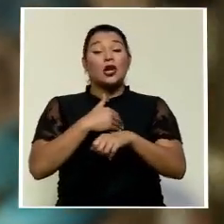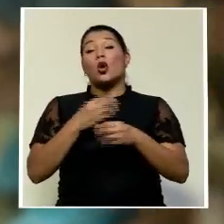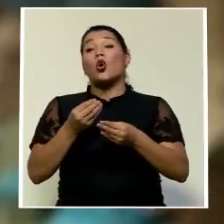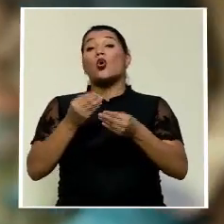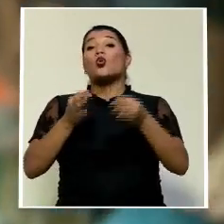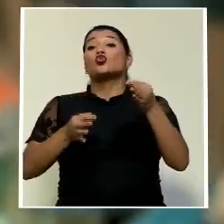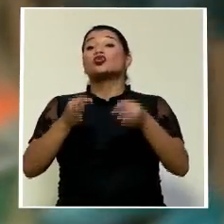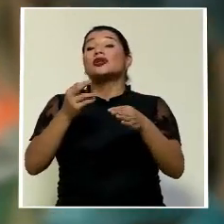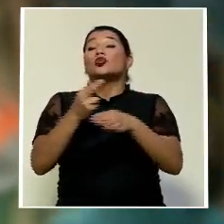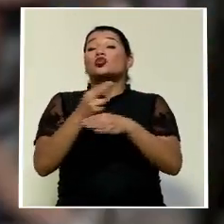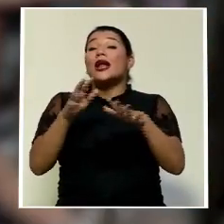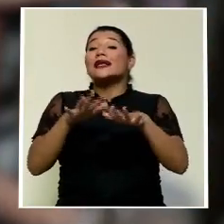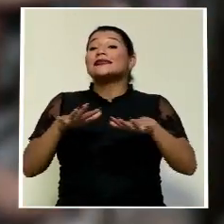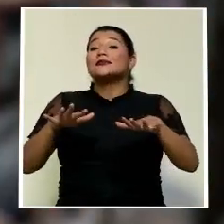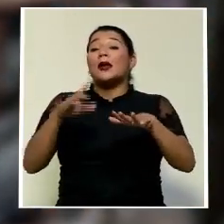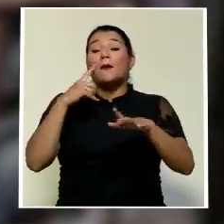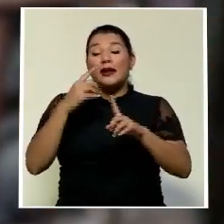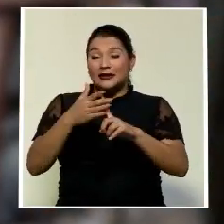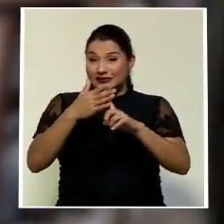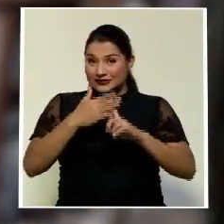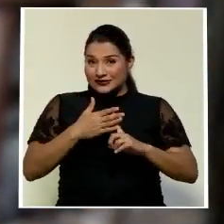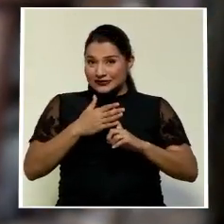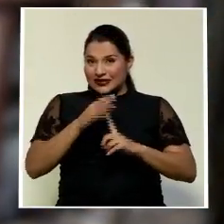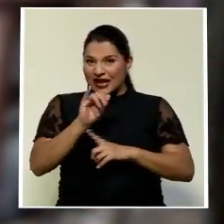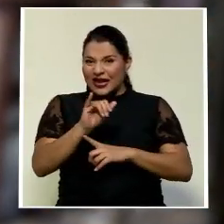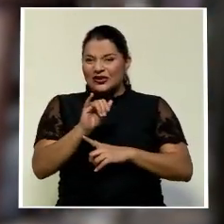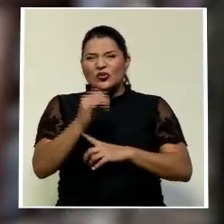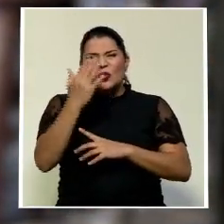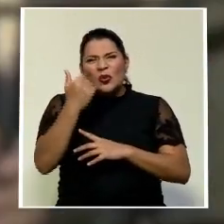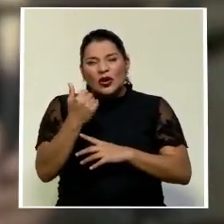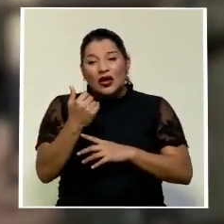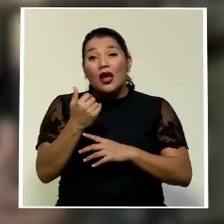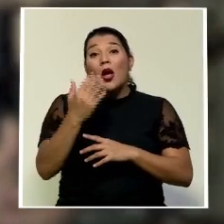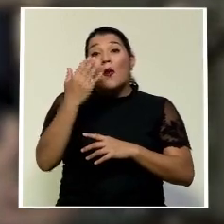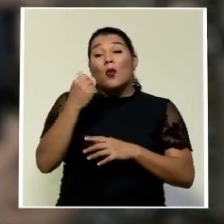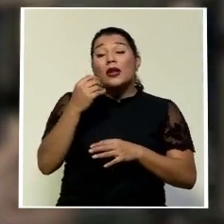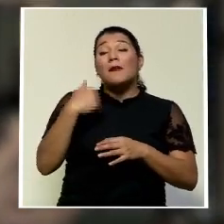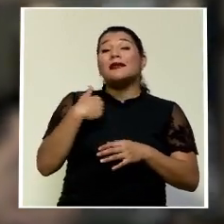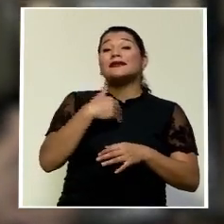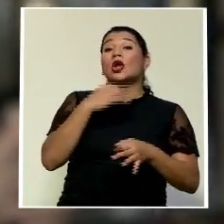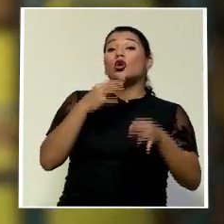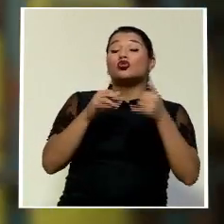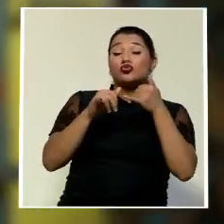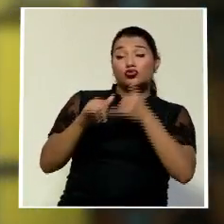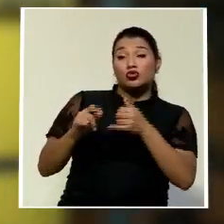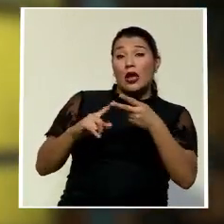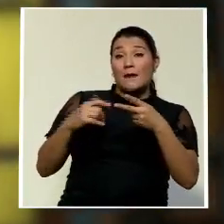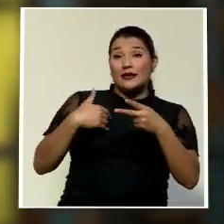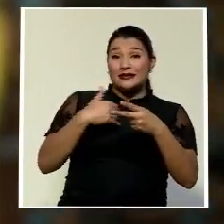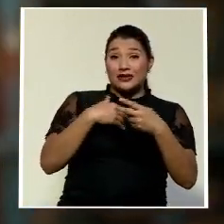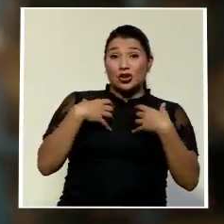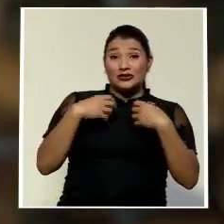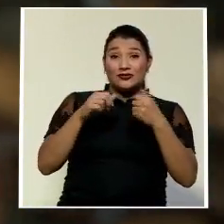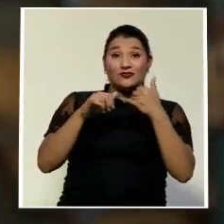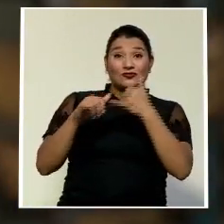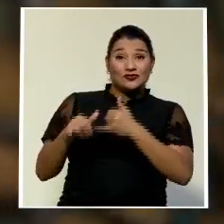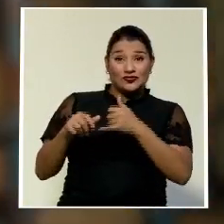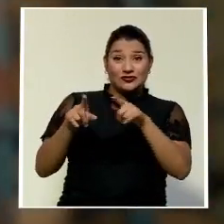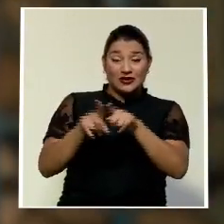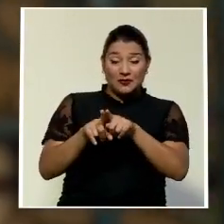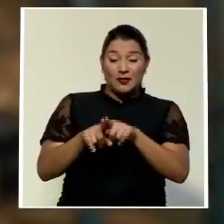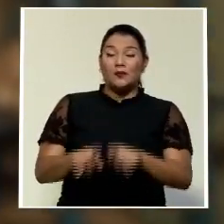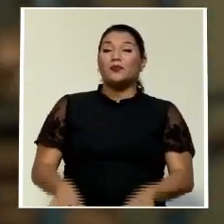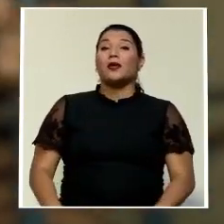el aislamiento. Esta audiencia se debe a un habeas corpus interpuesto por Justicia y el Ministerio de Salud. Es por una serie